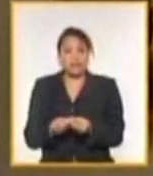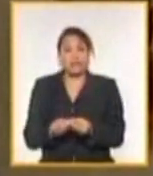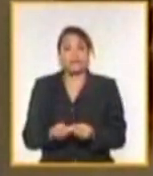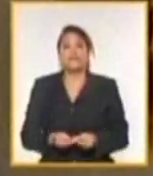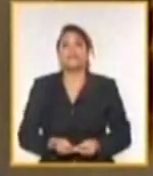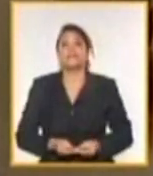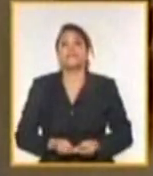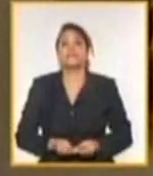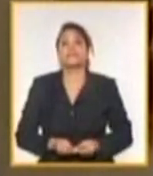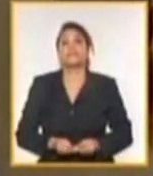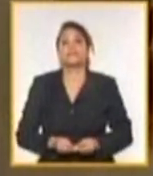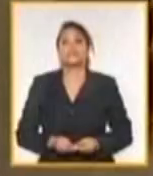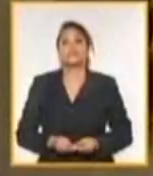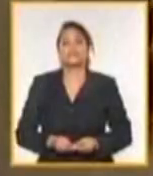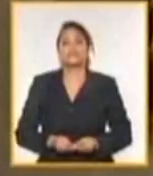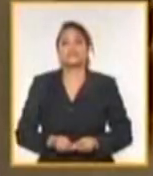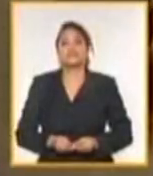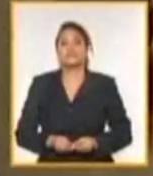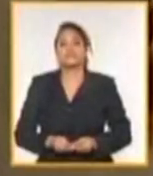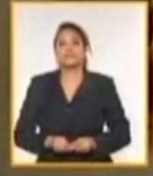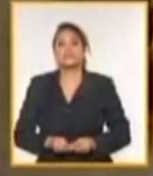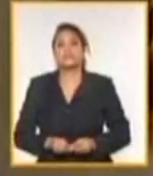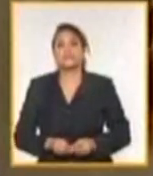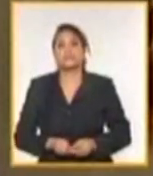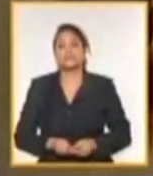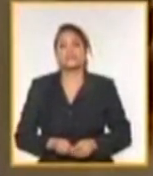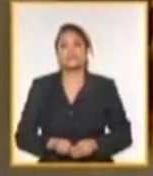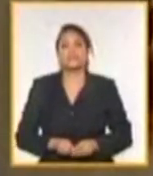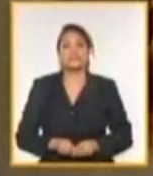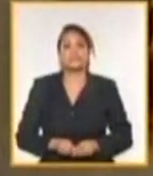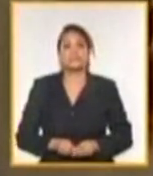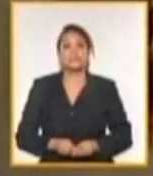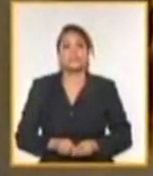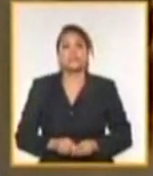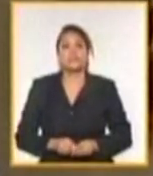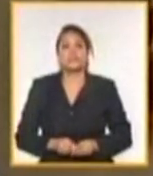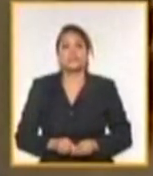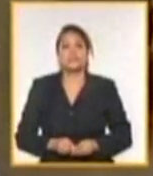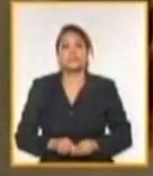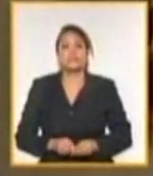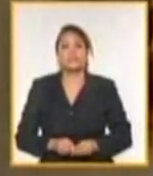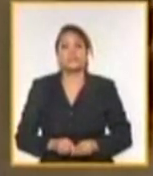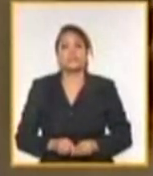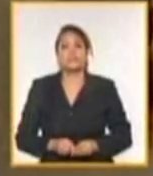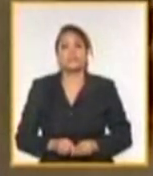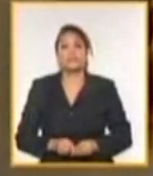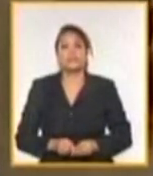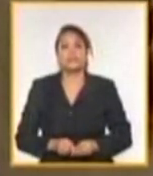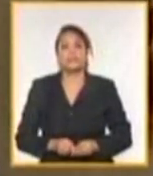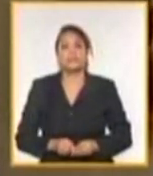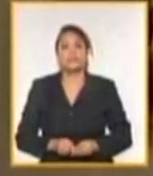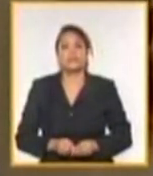de poder captar todo lo que el mundo produce para enriquecerte